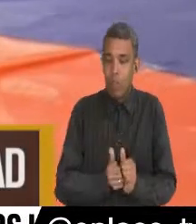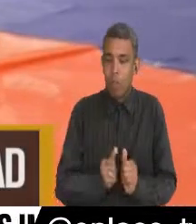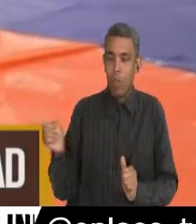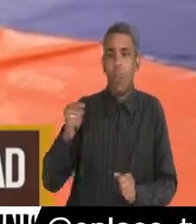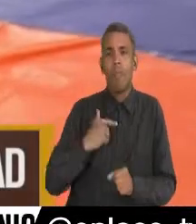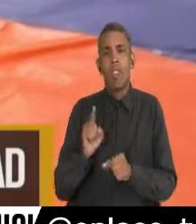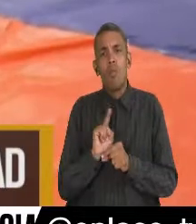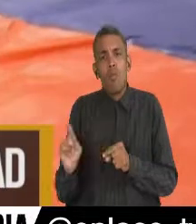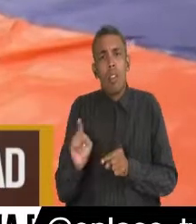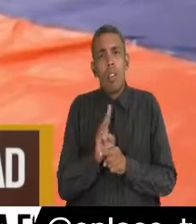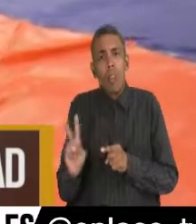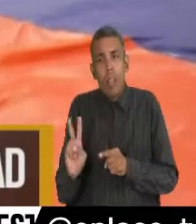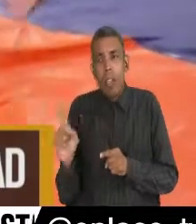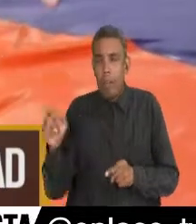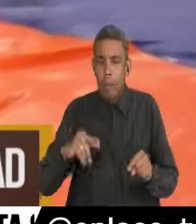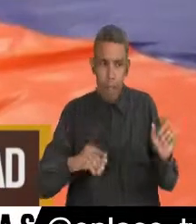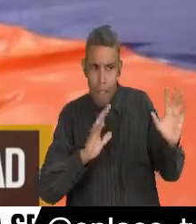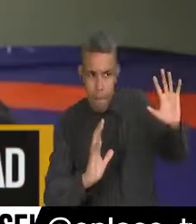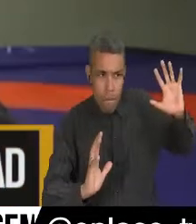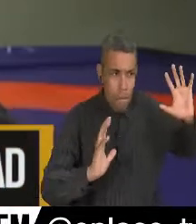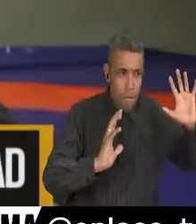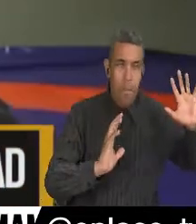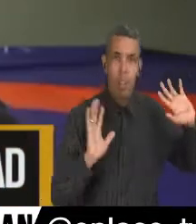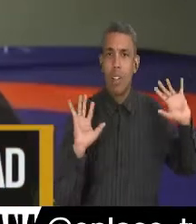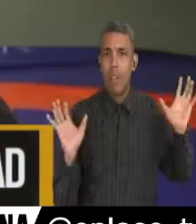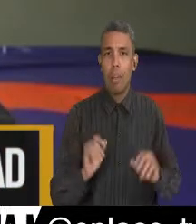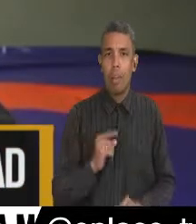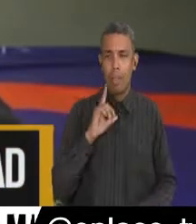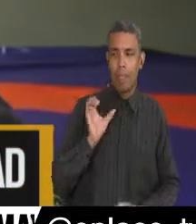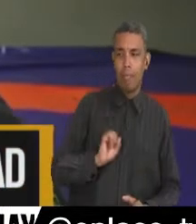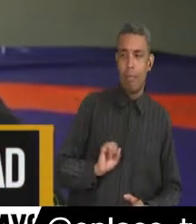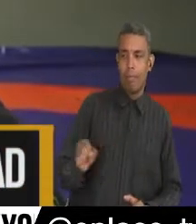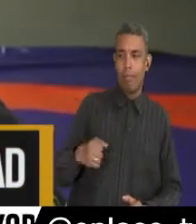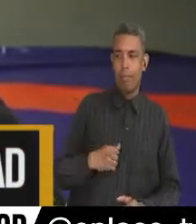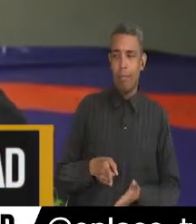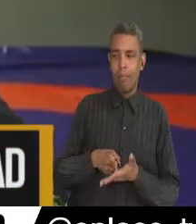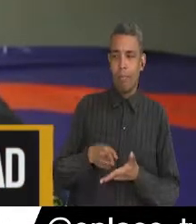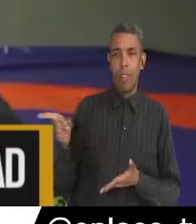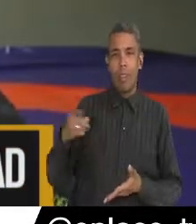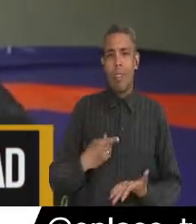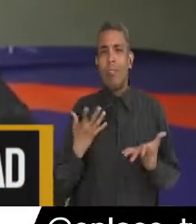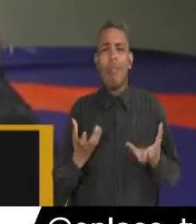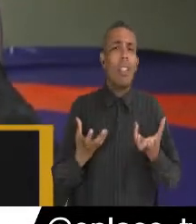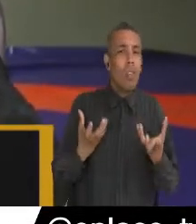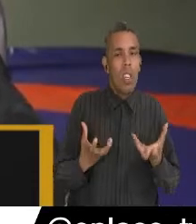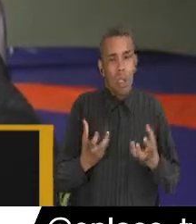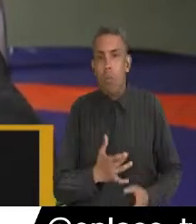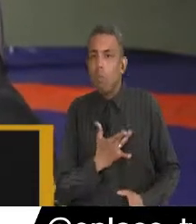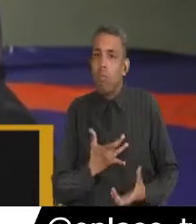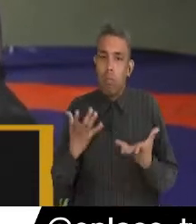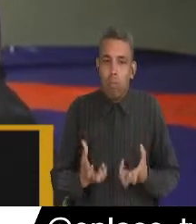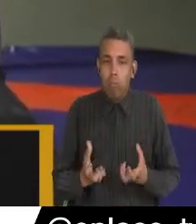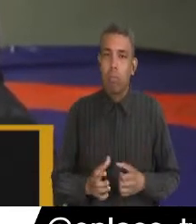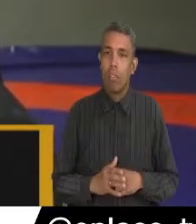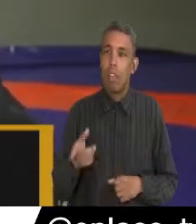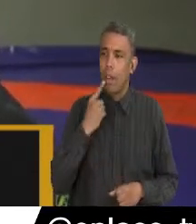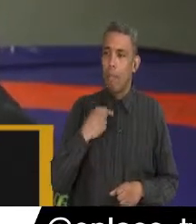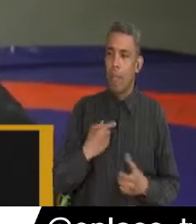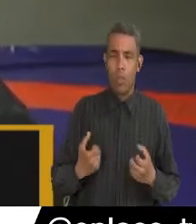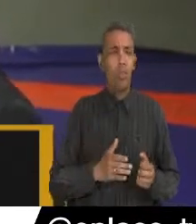por el somatotipo de él, el peso y el deseo que tenía, la fortaleza, entonces él me dijo que quería participar en el